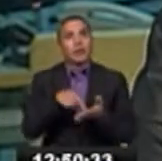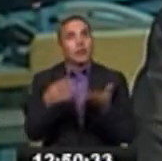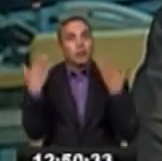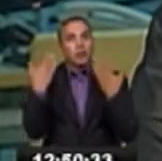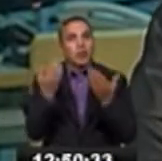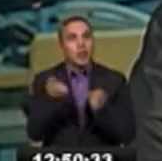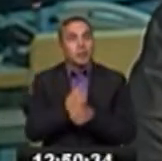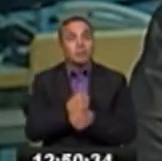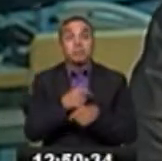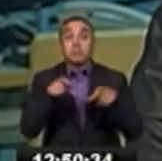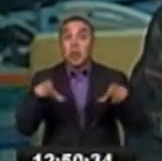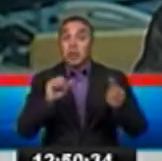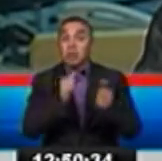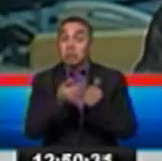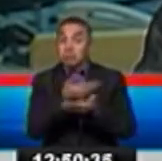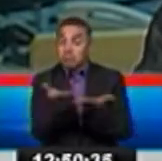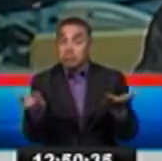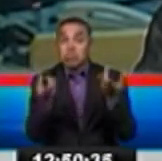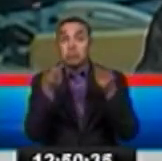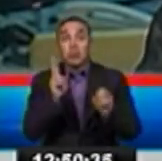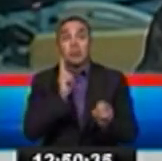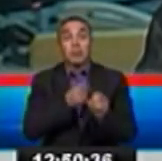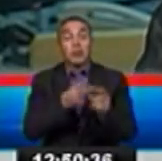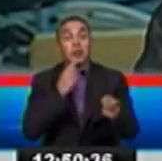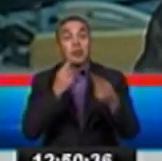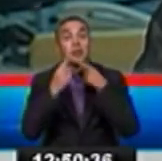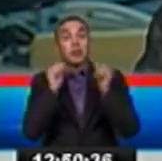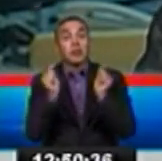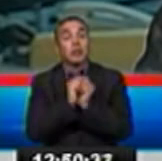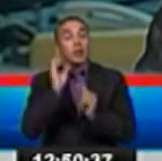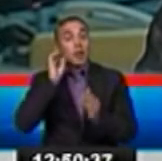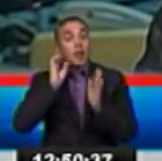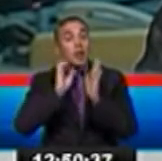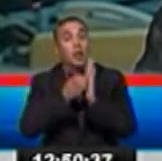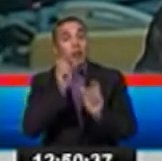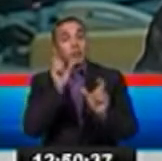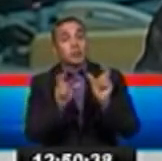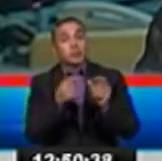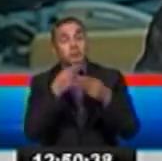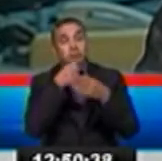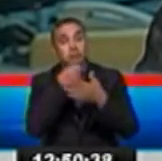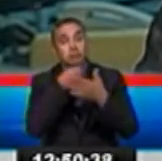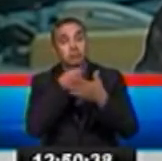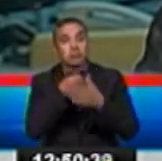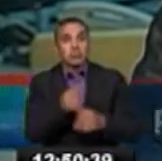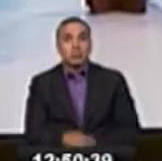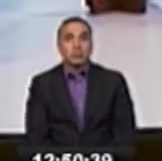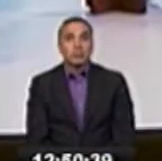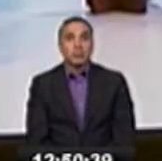Entregó canchas deportivas y participó de un diálogo con radiodifusores.